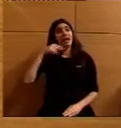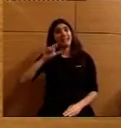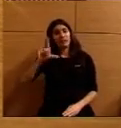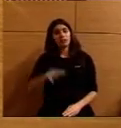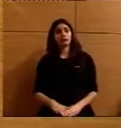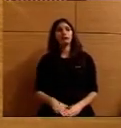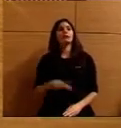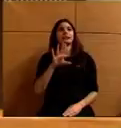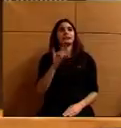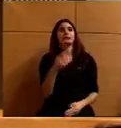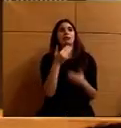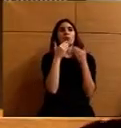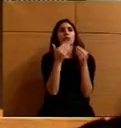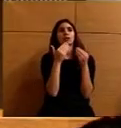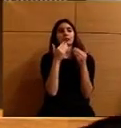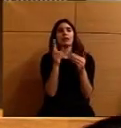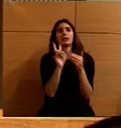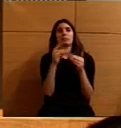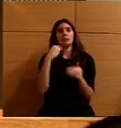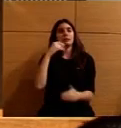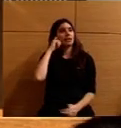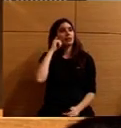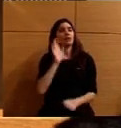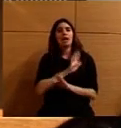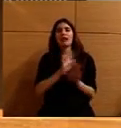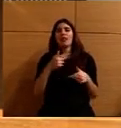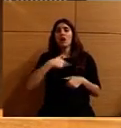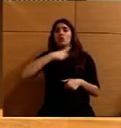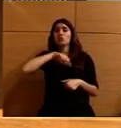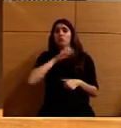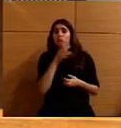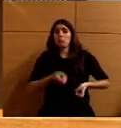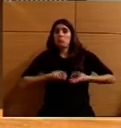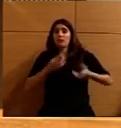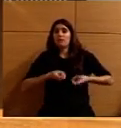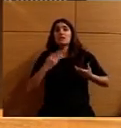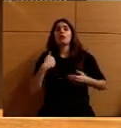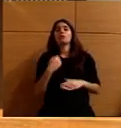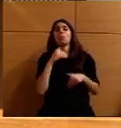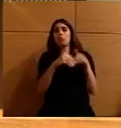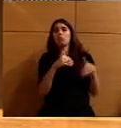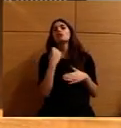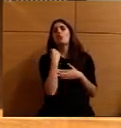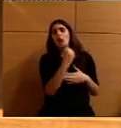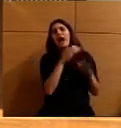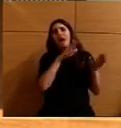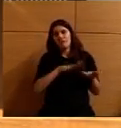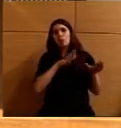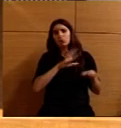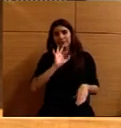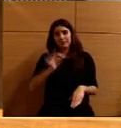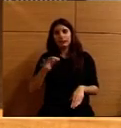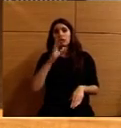Sí, moltes gracias, vicepresidenta. Nada, nosotros por manifestar nuestra intención de voto votaremos a favor de esta moción